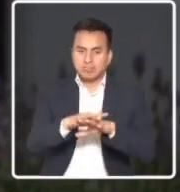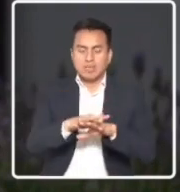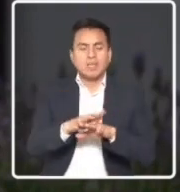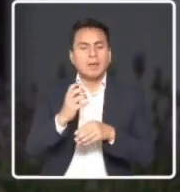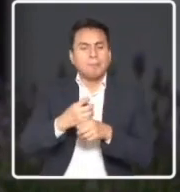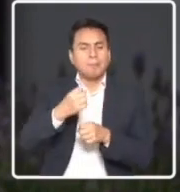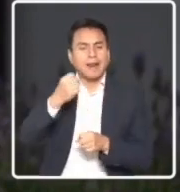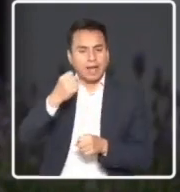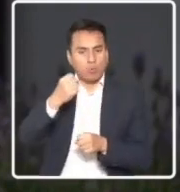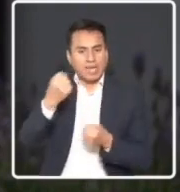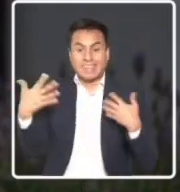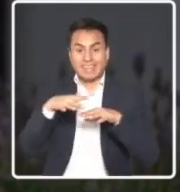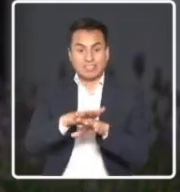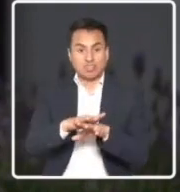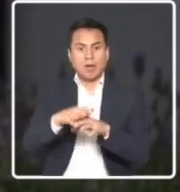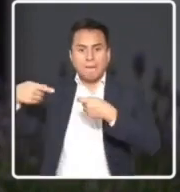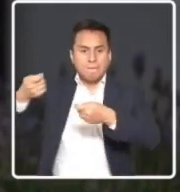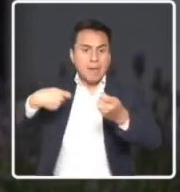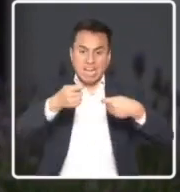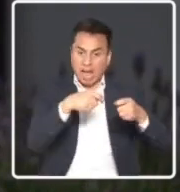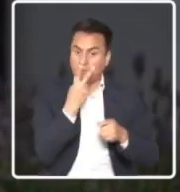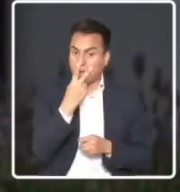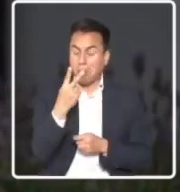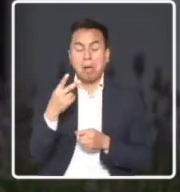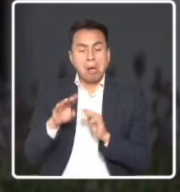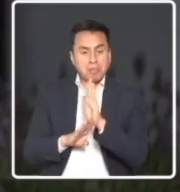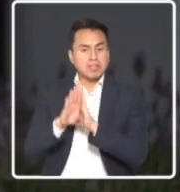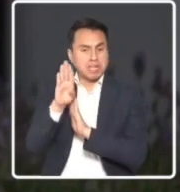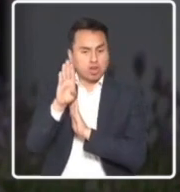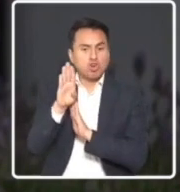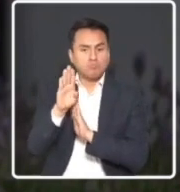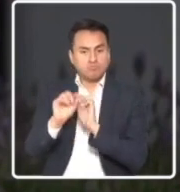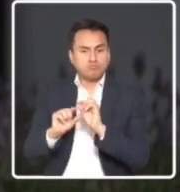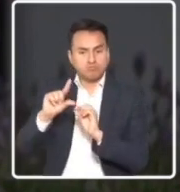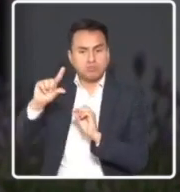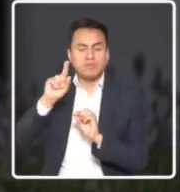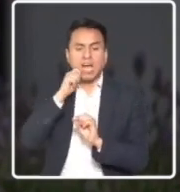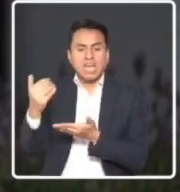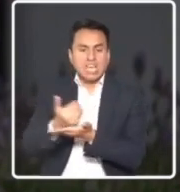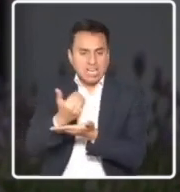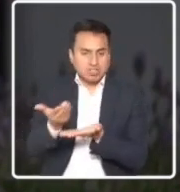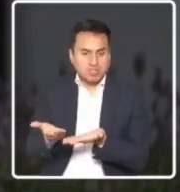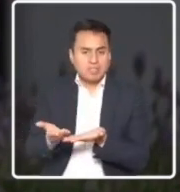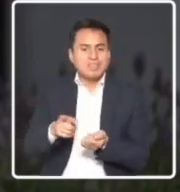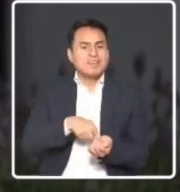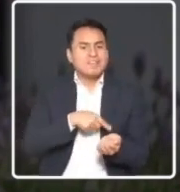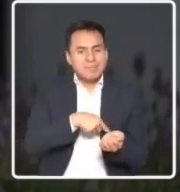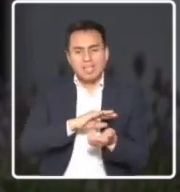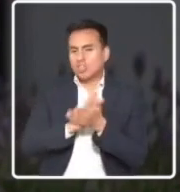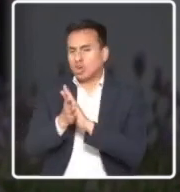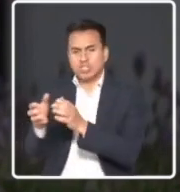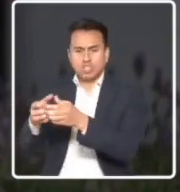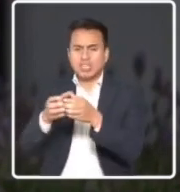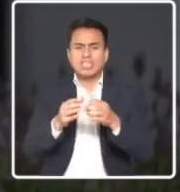Paraguay encuentra en la integración en los mercados el camino para el desarrollo, para el progreso, la generación de ingresos, y que familias de todos